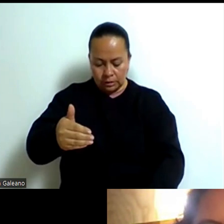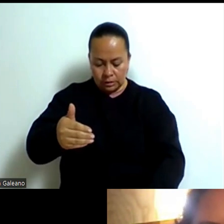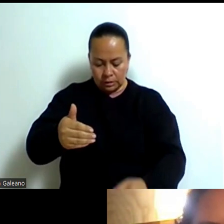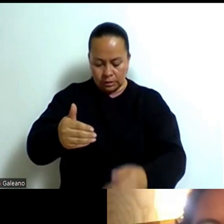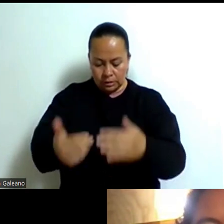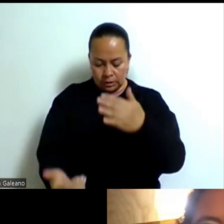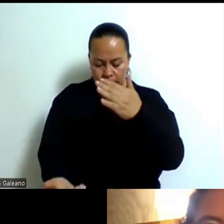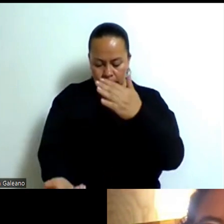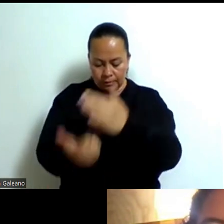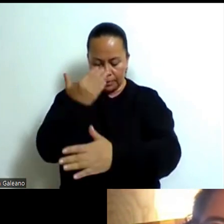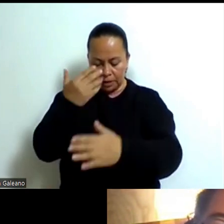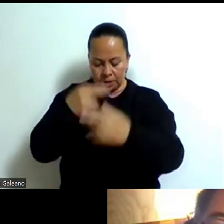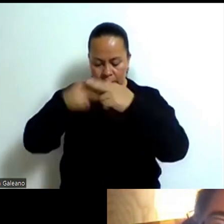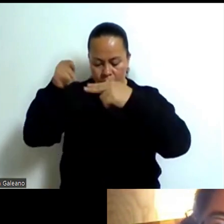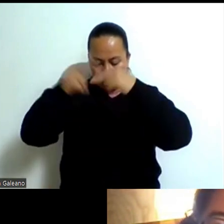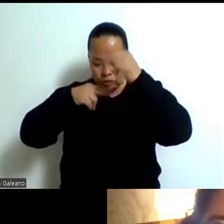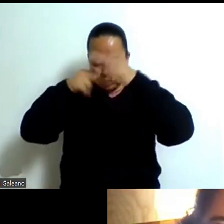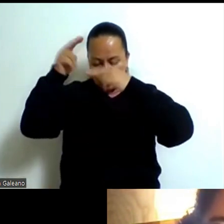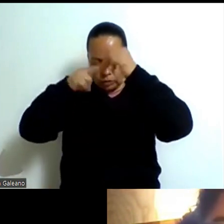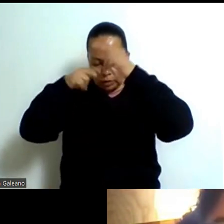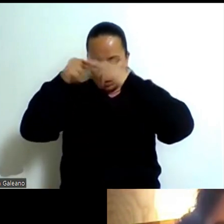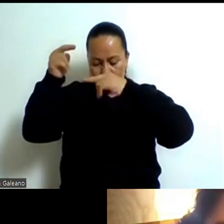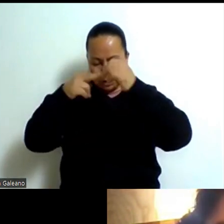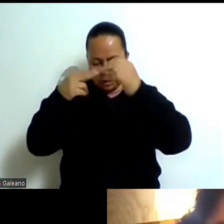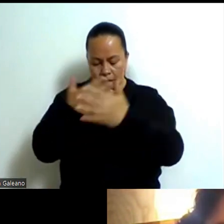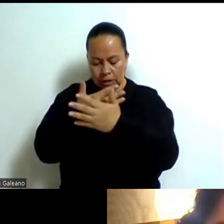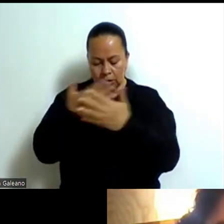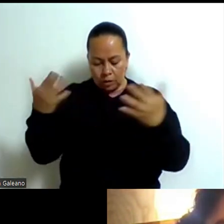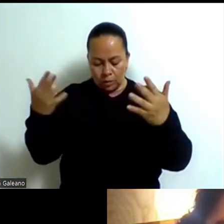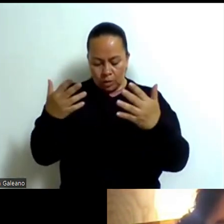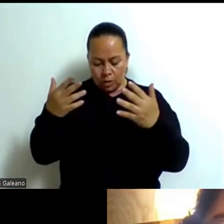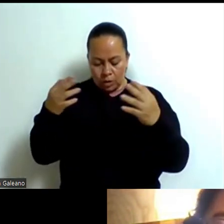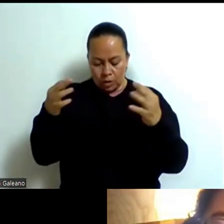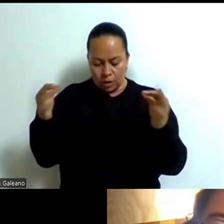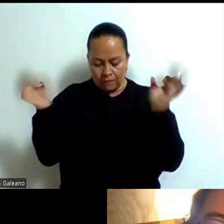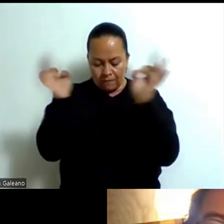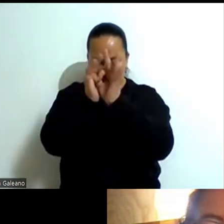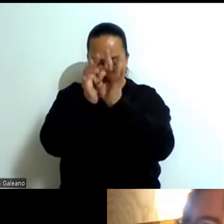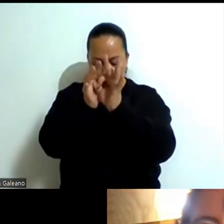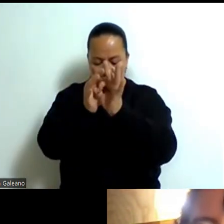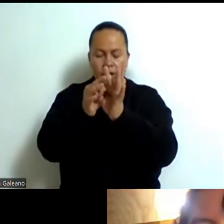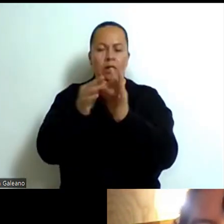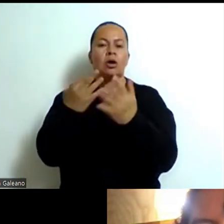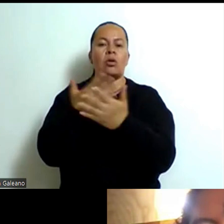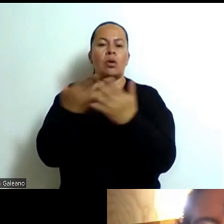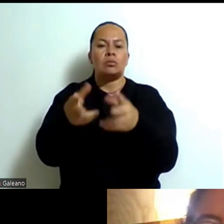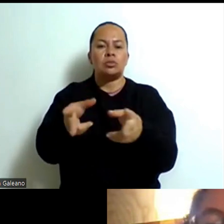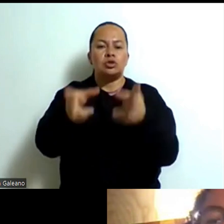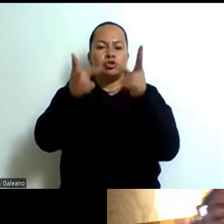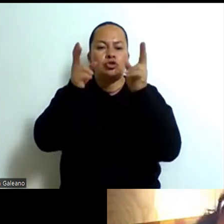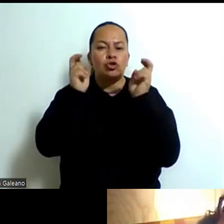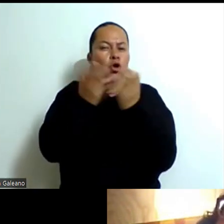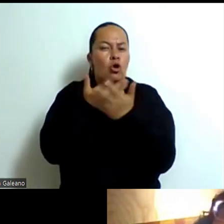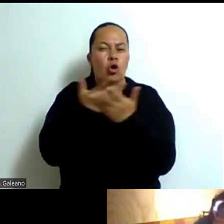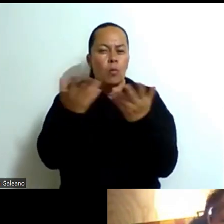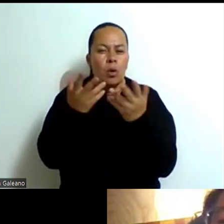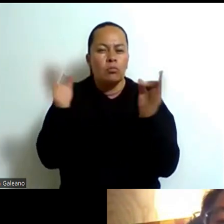a construir esa mirada o ese enfoque eh o esa perspectiva del derecho al cuidado